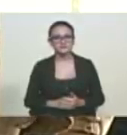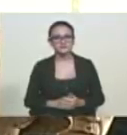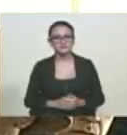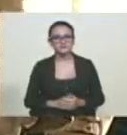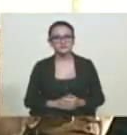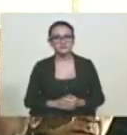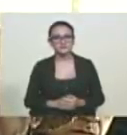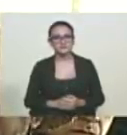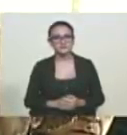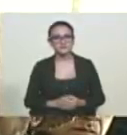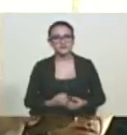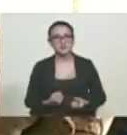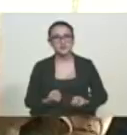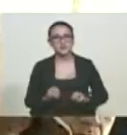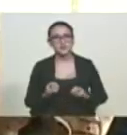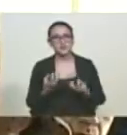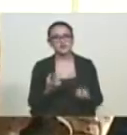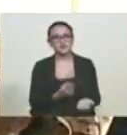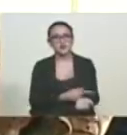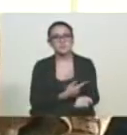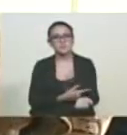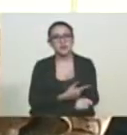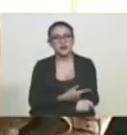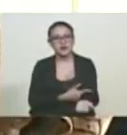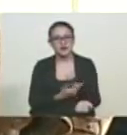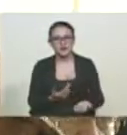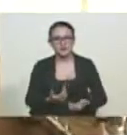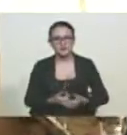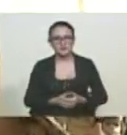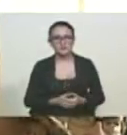¿Cuántos, con cuántos hermanos